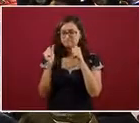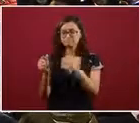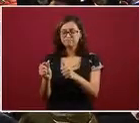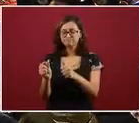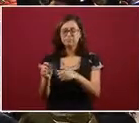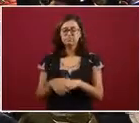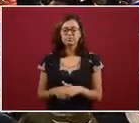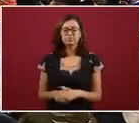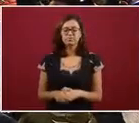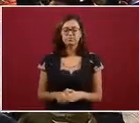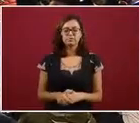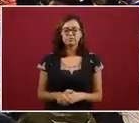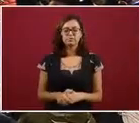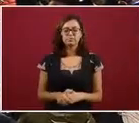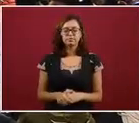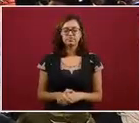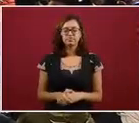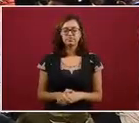Van